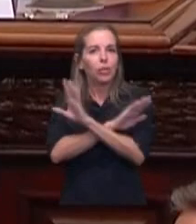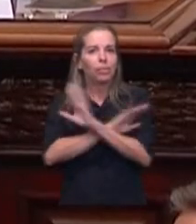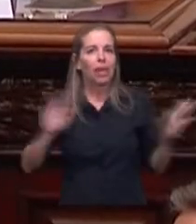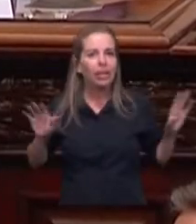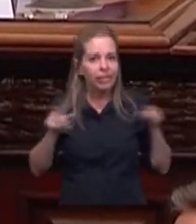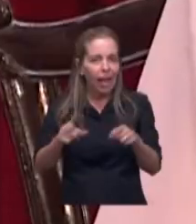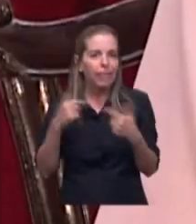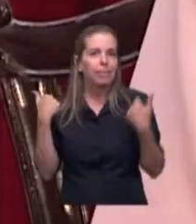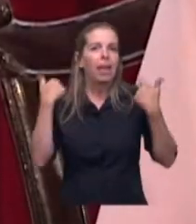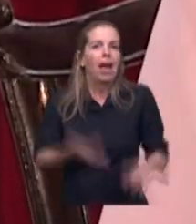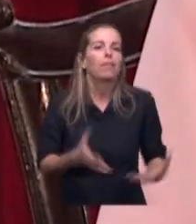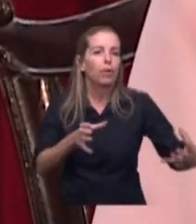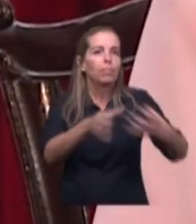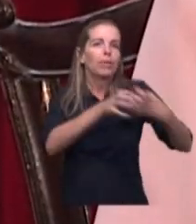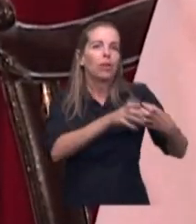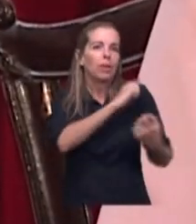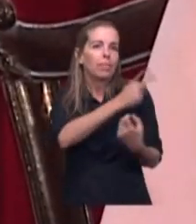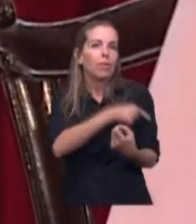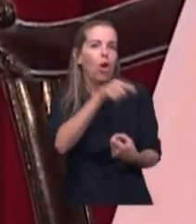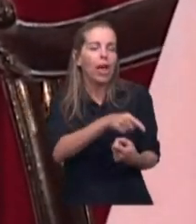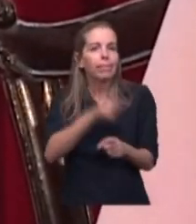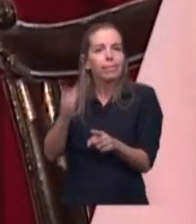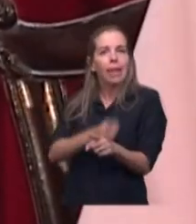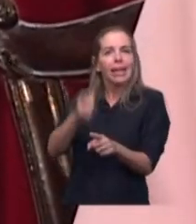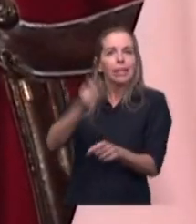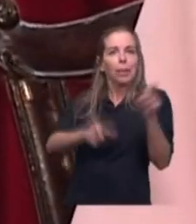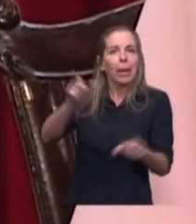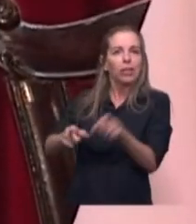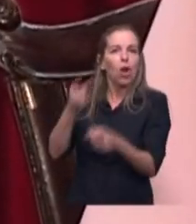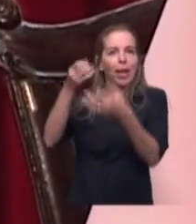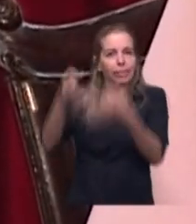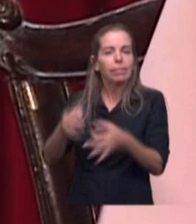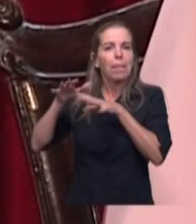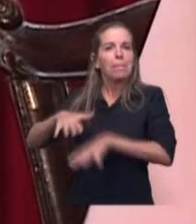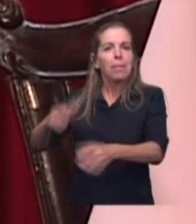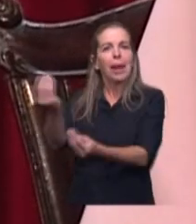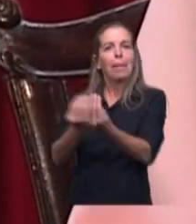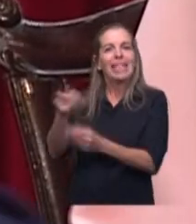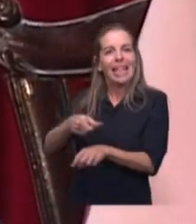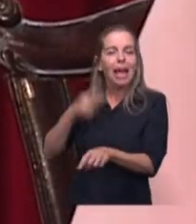servir a factores de poder persiguiendo a quienes representan el pensamiento popular.